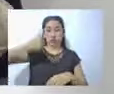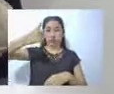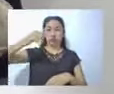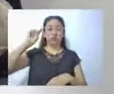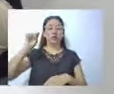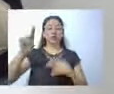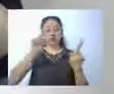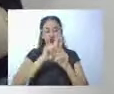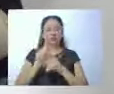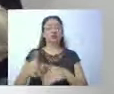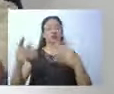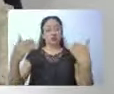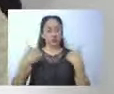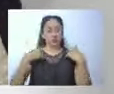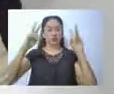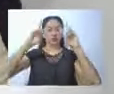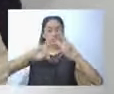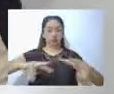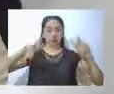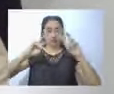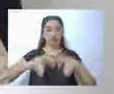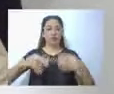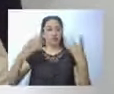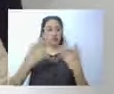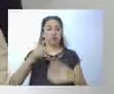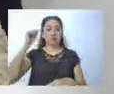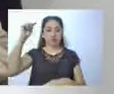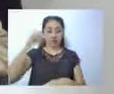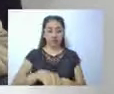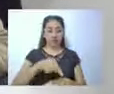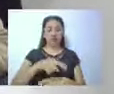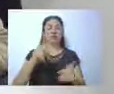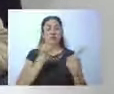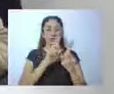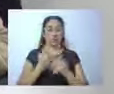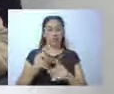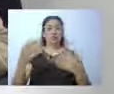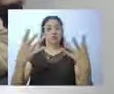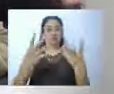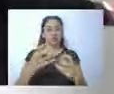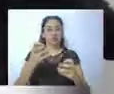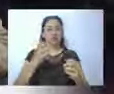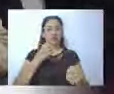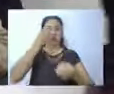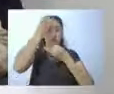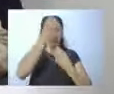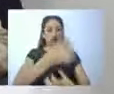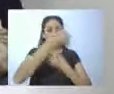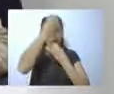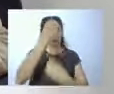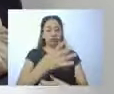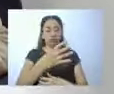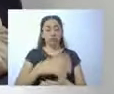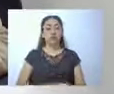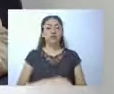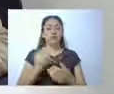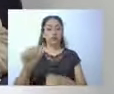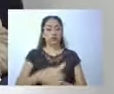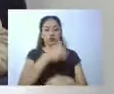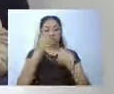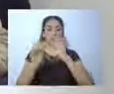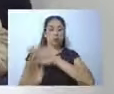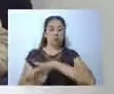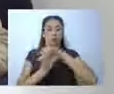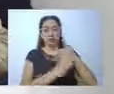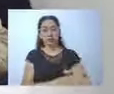investigación para que la funcionaria también pueda hacer su descargo que corresponde. Por otro lado, también quiero